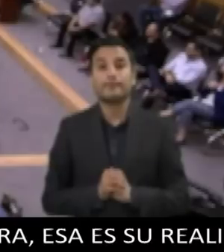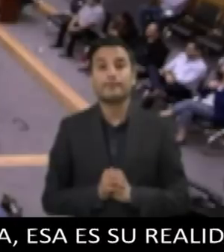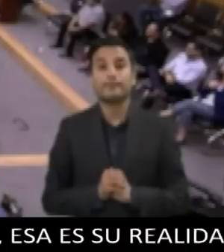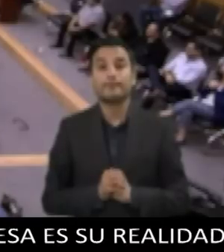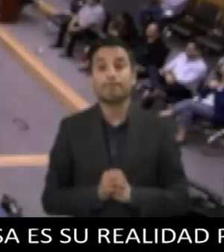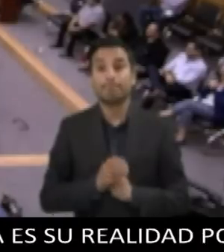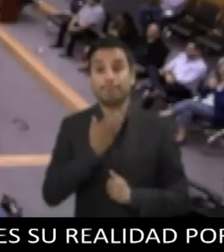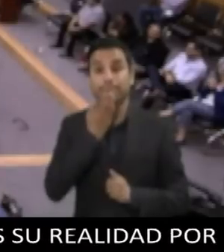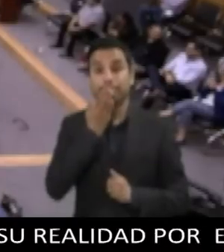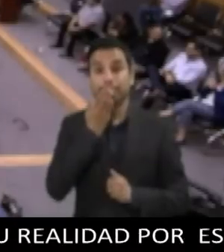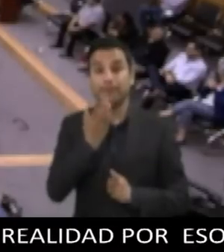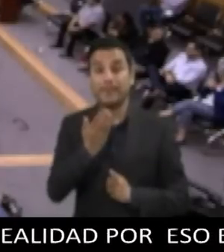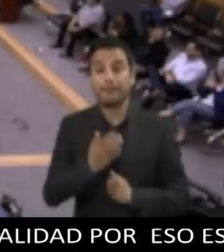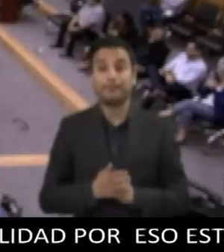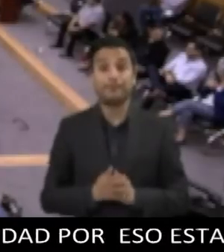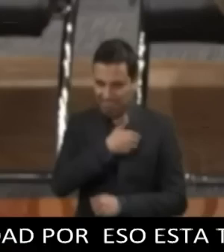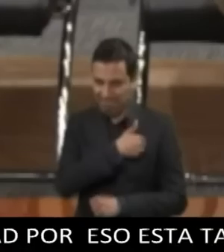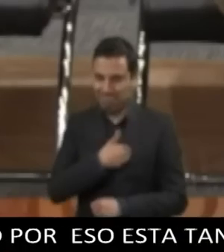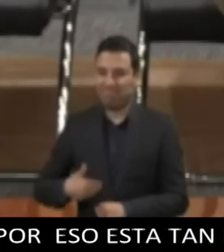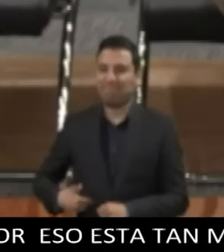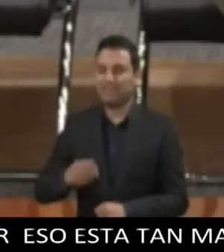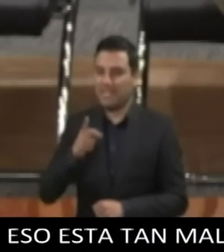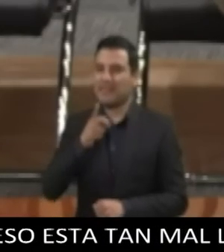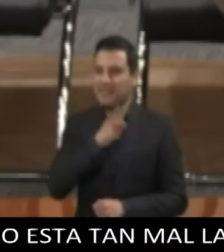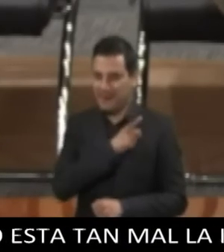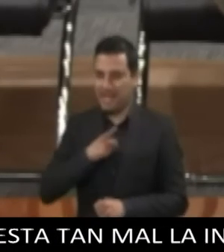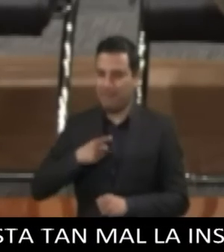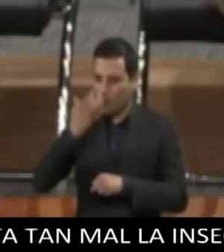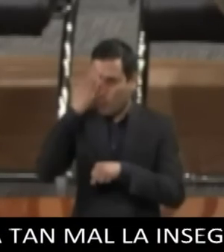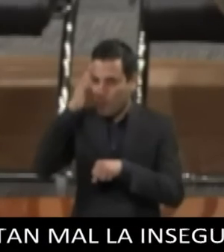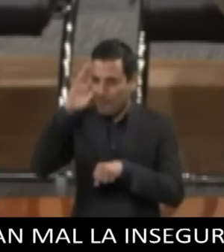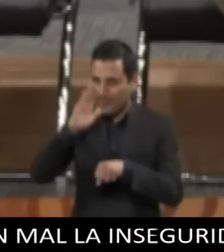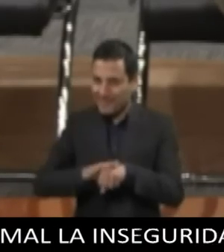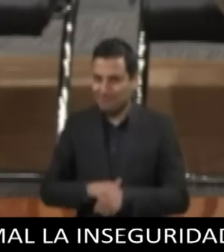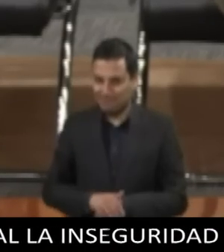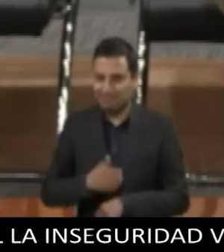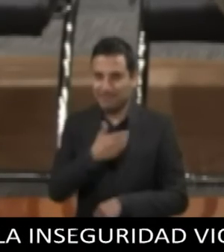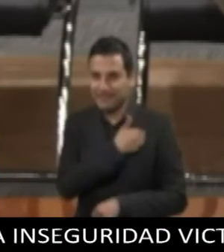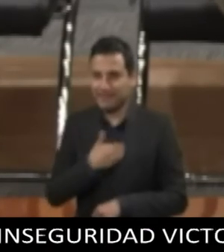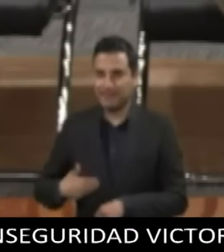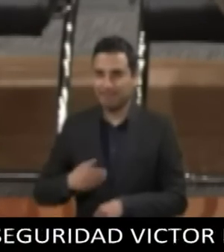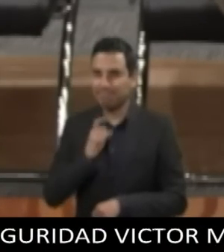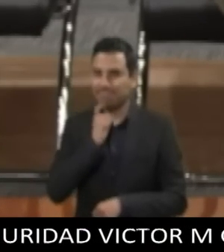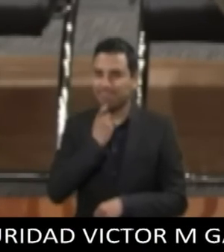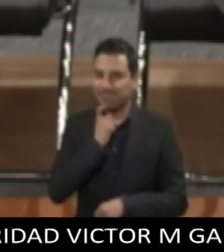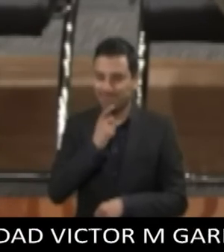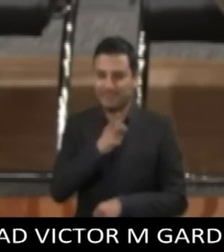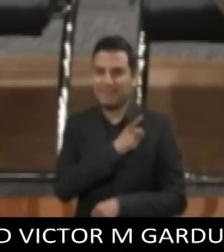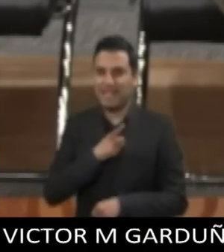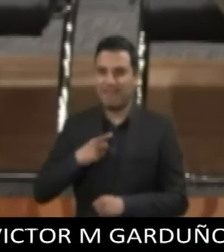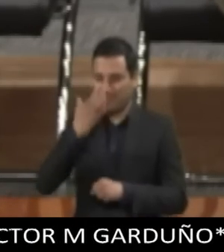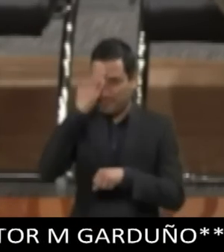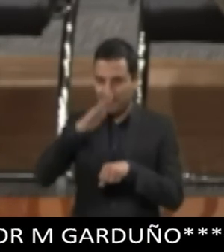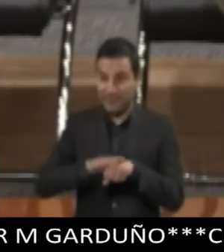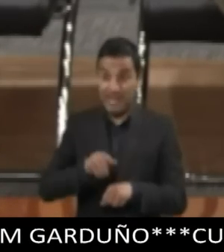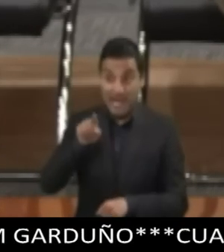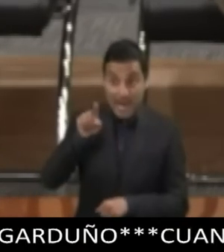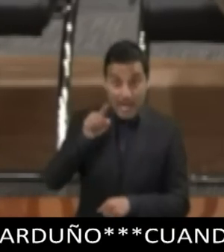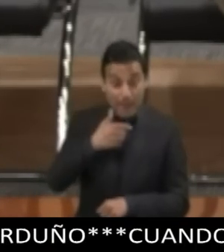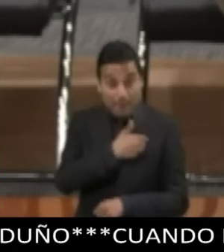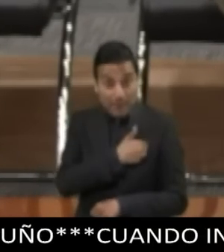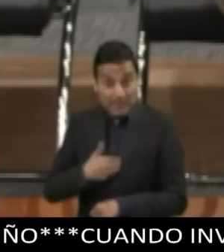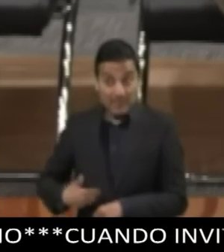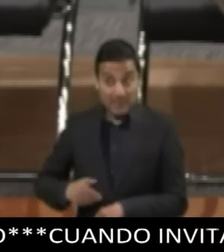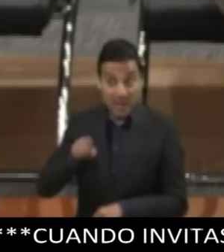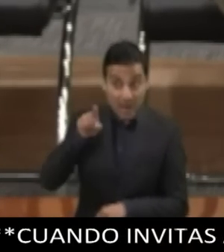quieren formar parte del INE muchos de ellos que llevan hasta veinte años haciendo carrera electoral en sus entidades federativas que empezaron de funcionarías